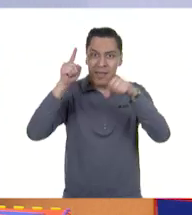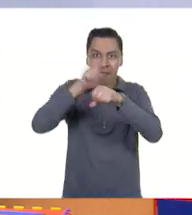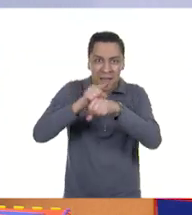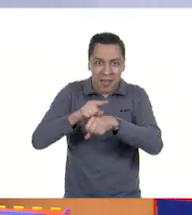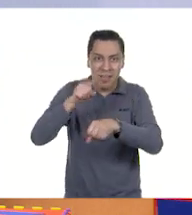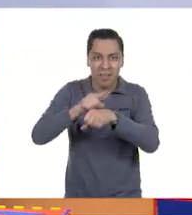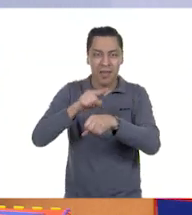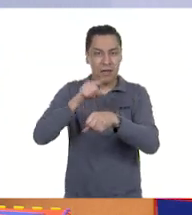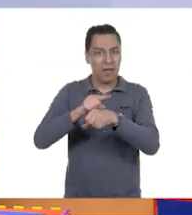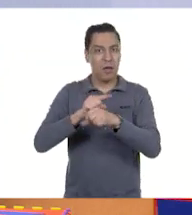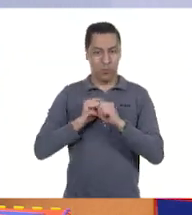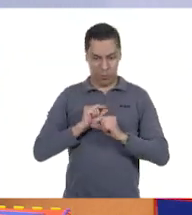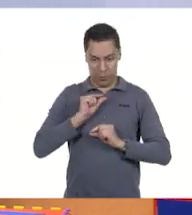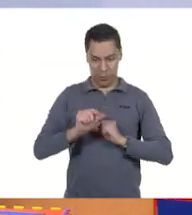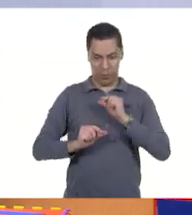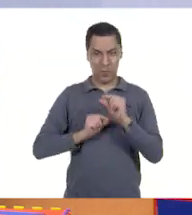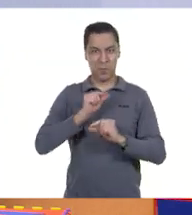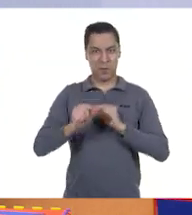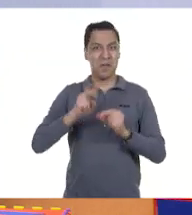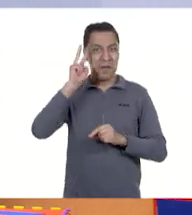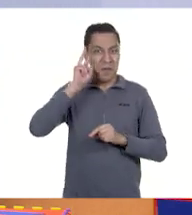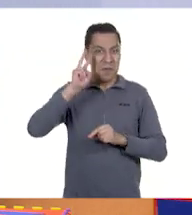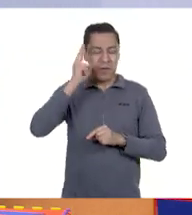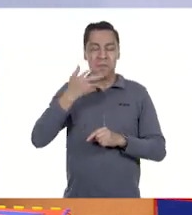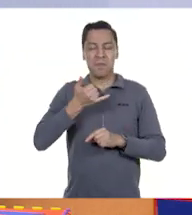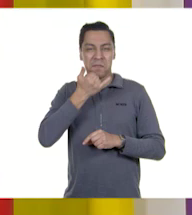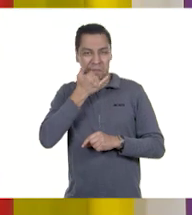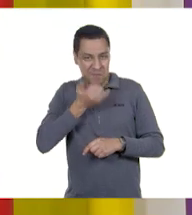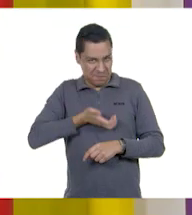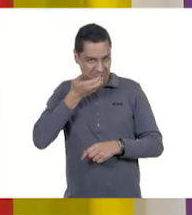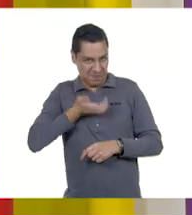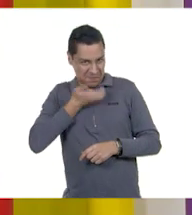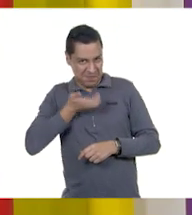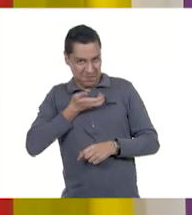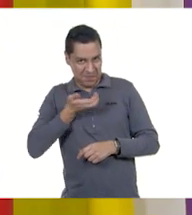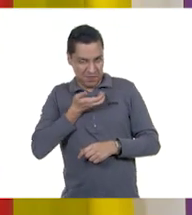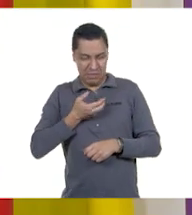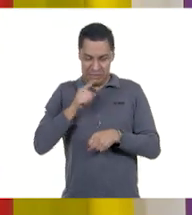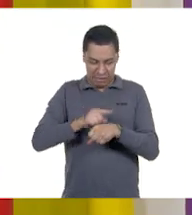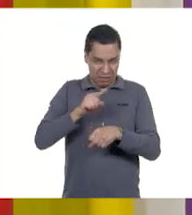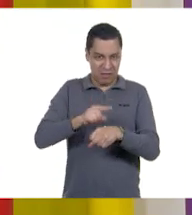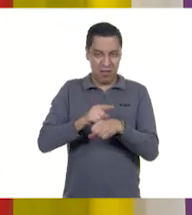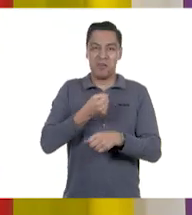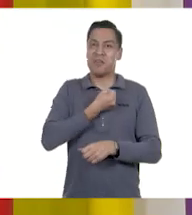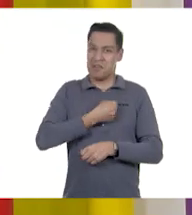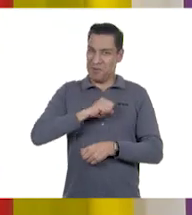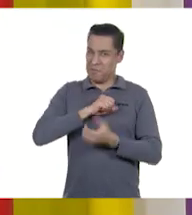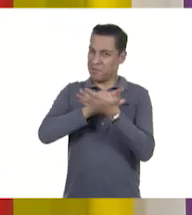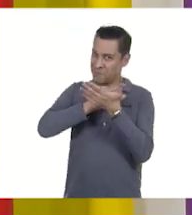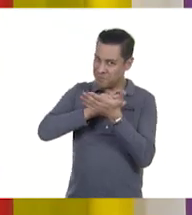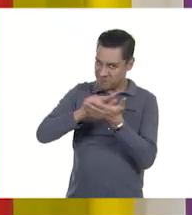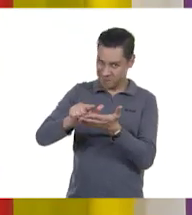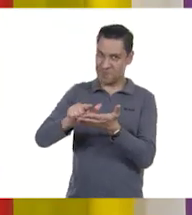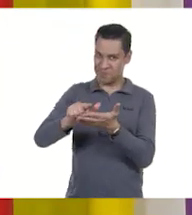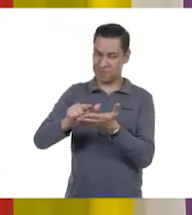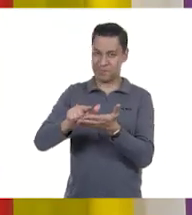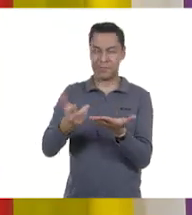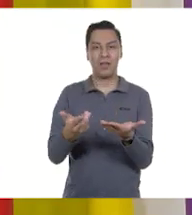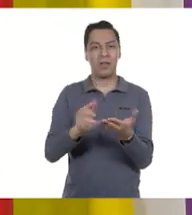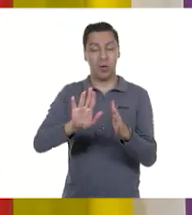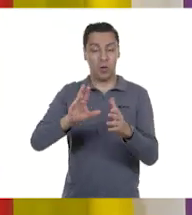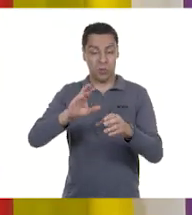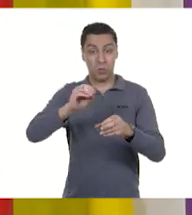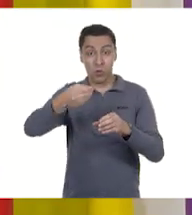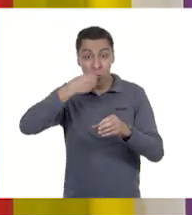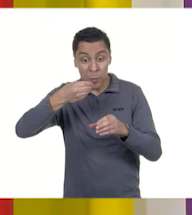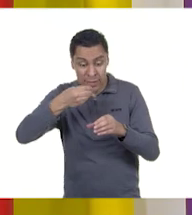y fortaleciendo nuestros hábitos de higiene. Lavarse las manos constantemente, sobre todo antes de ingerir alimentos, también es